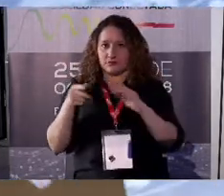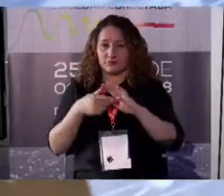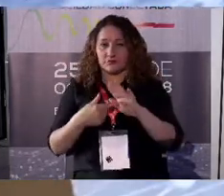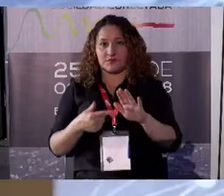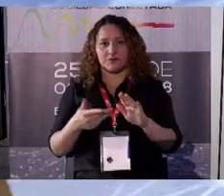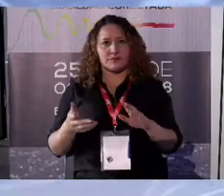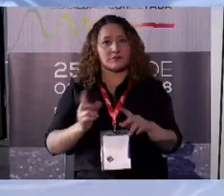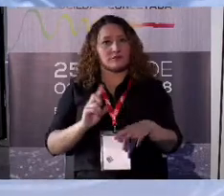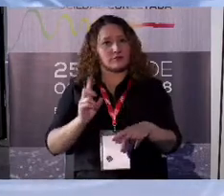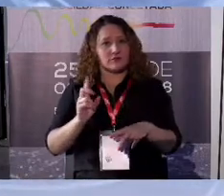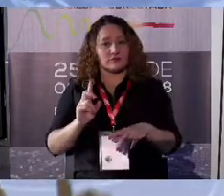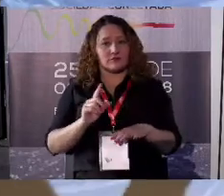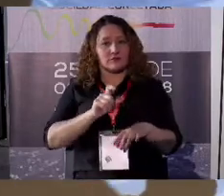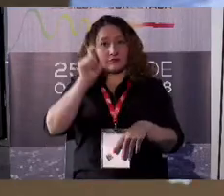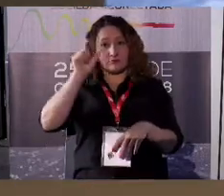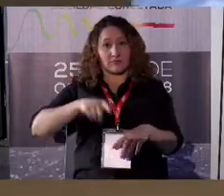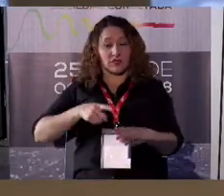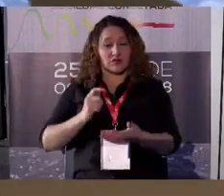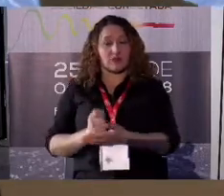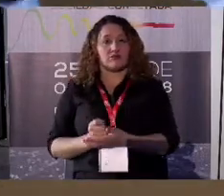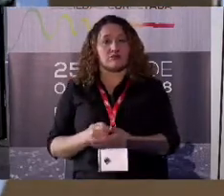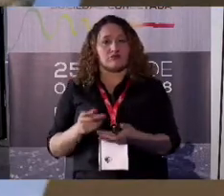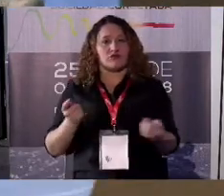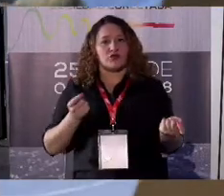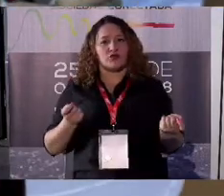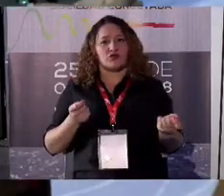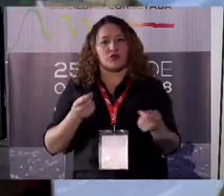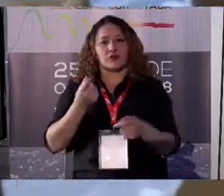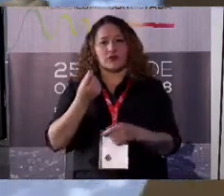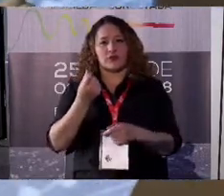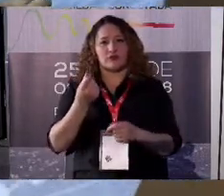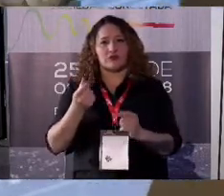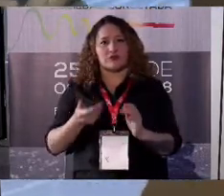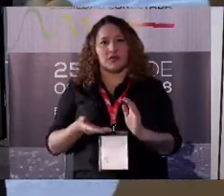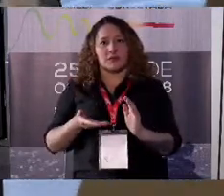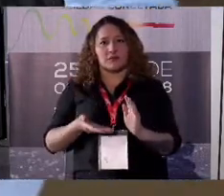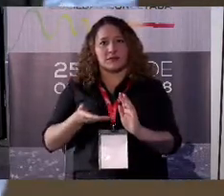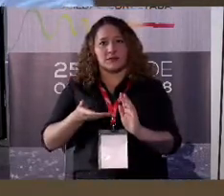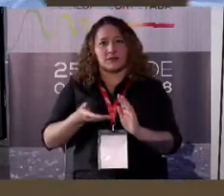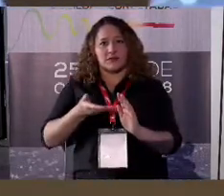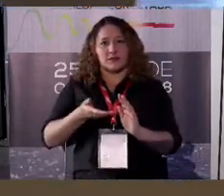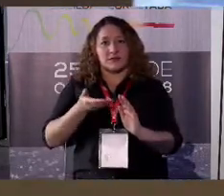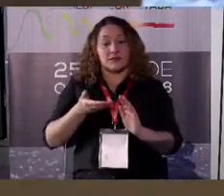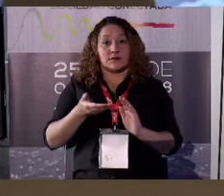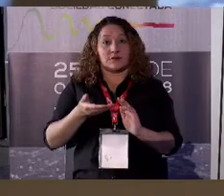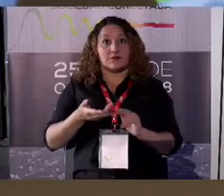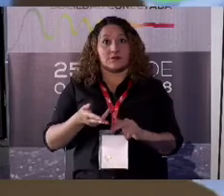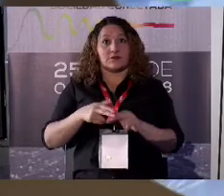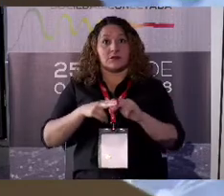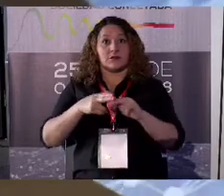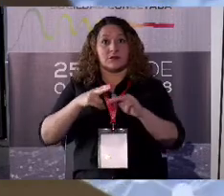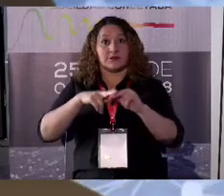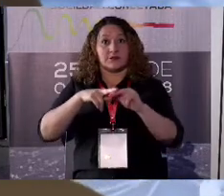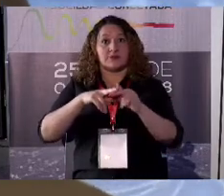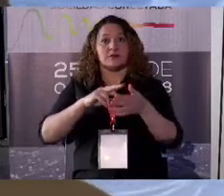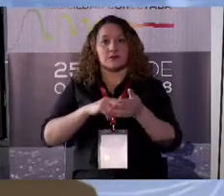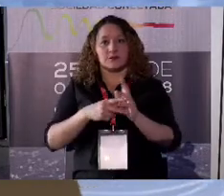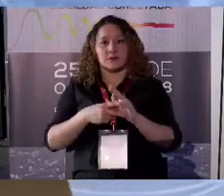subastador controlando el precio, como si fuera un reloj que asciende. Y cada incremento del precio define una